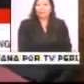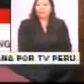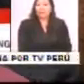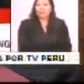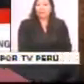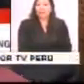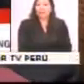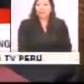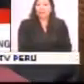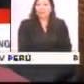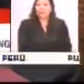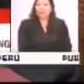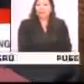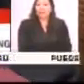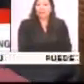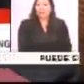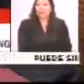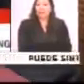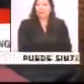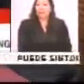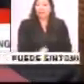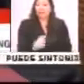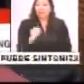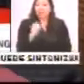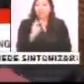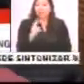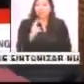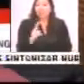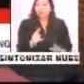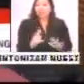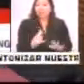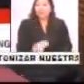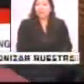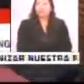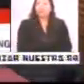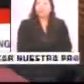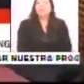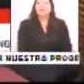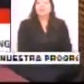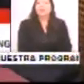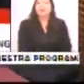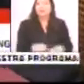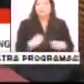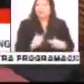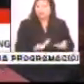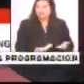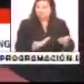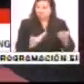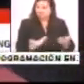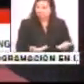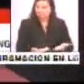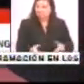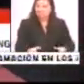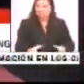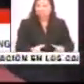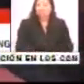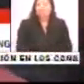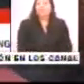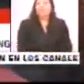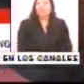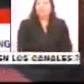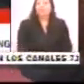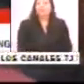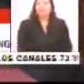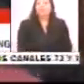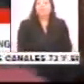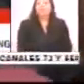mediante fecha 11 de octubre del 2017, que también entrego, señora presidenta, a la comisión. Es